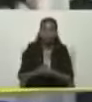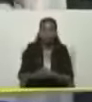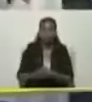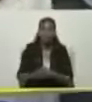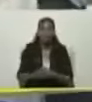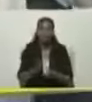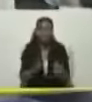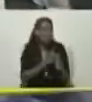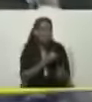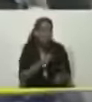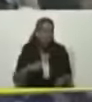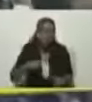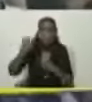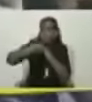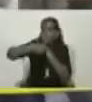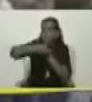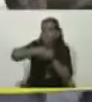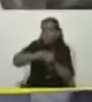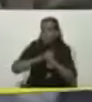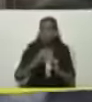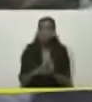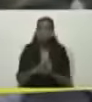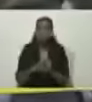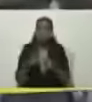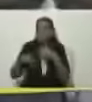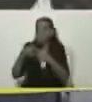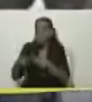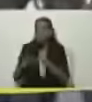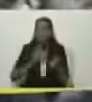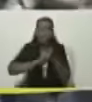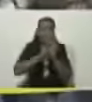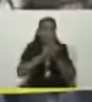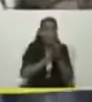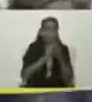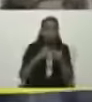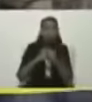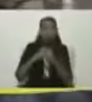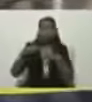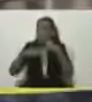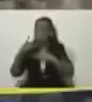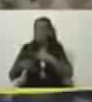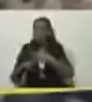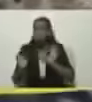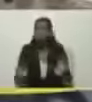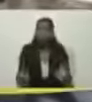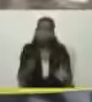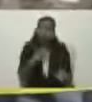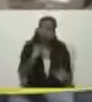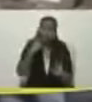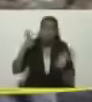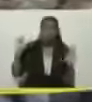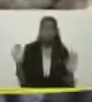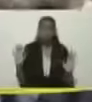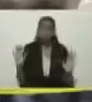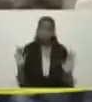sea el productor de papas, sea el productor de harina, sea el productor de lo que sea.